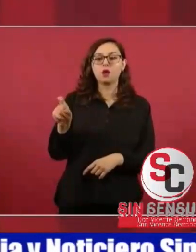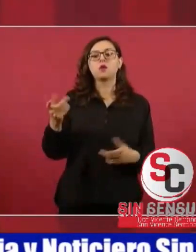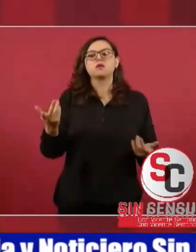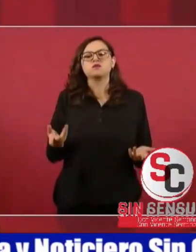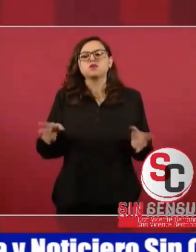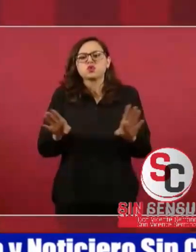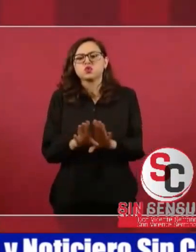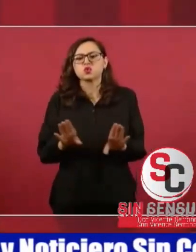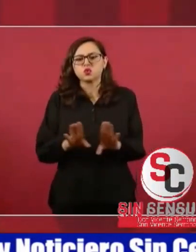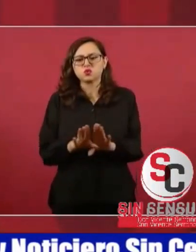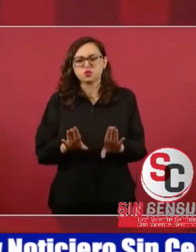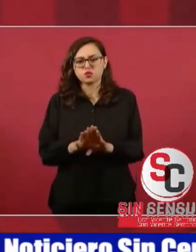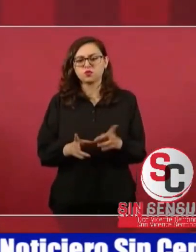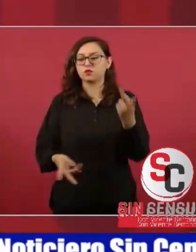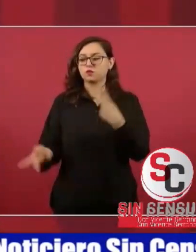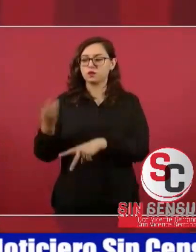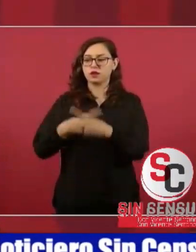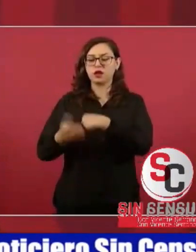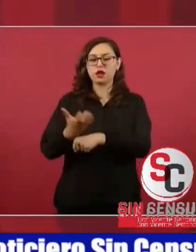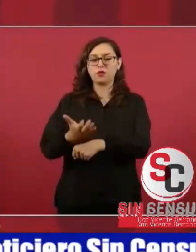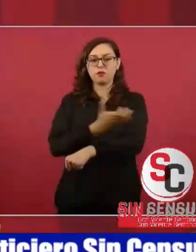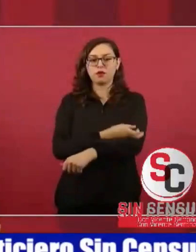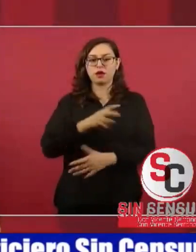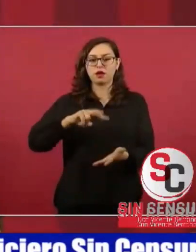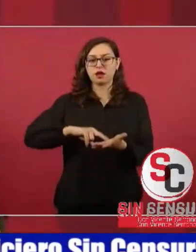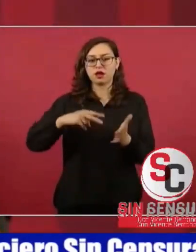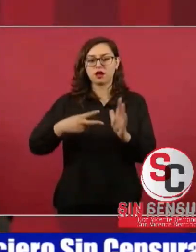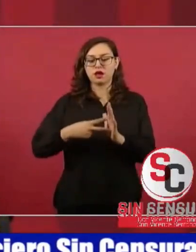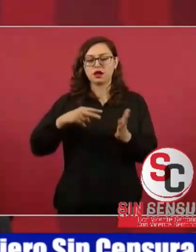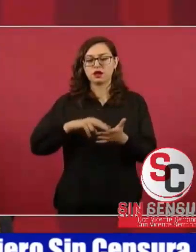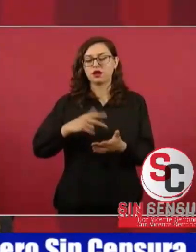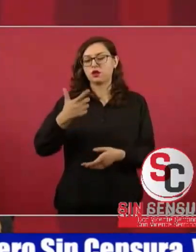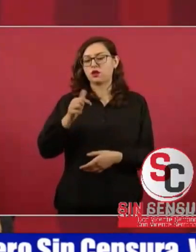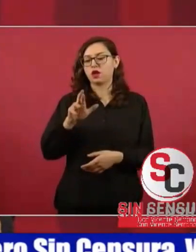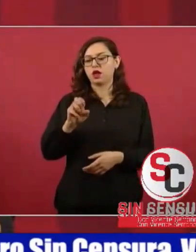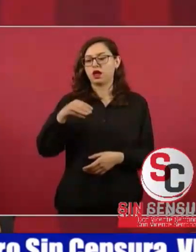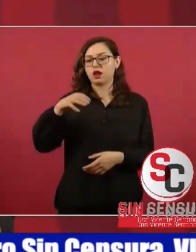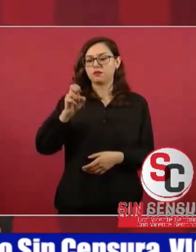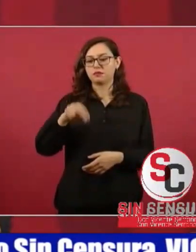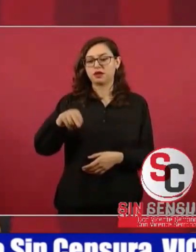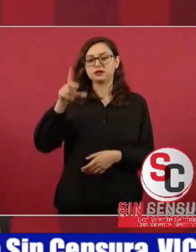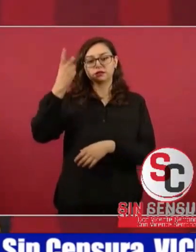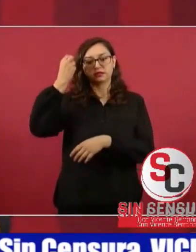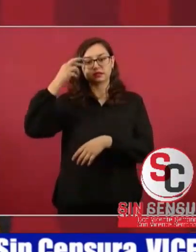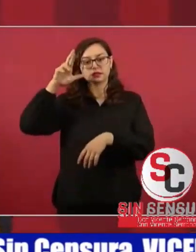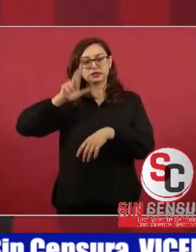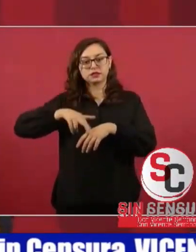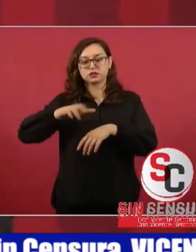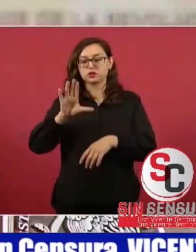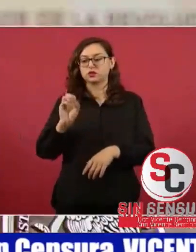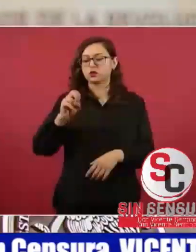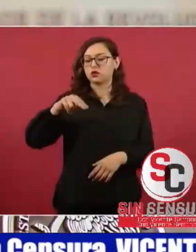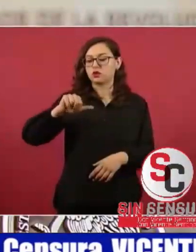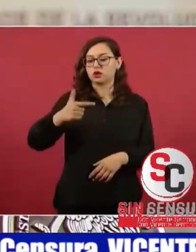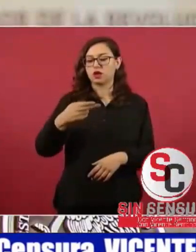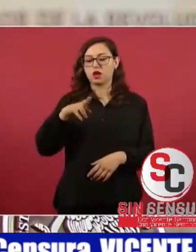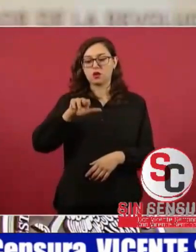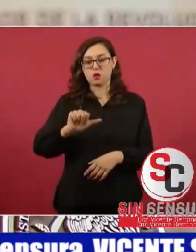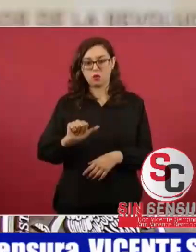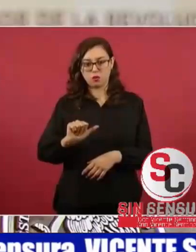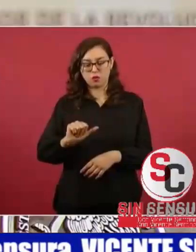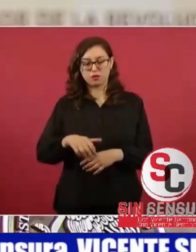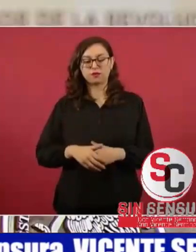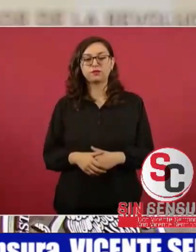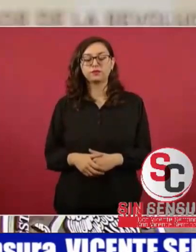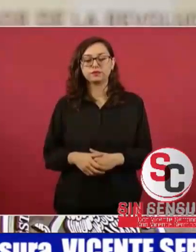México, pues han logrado tener una buena relación con Andrés Manuel. Y eso se nota, y ahora esta reacción